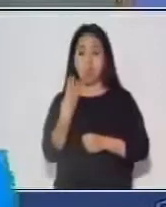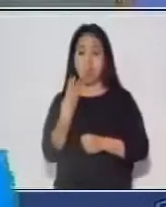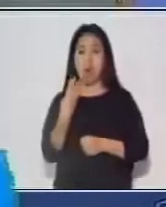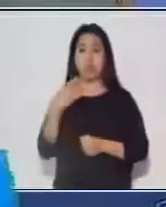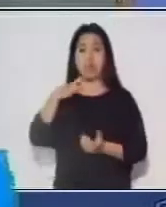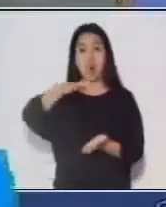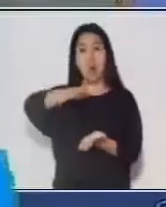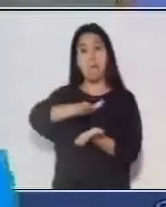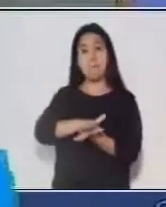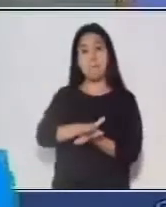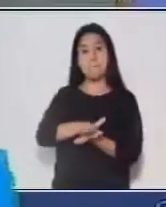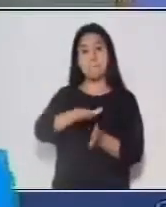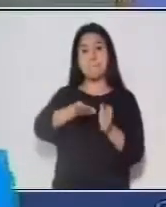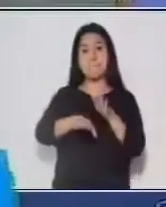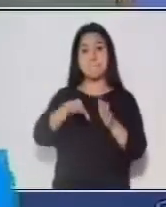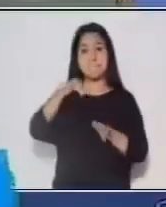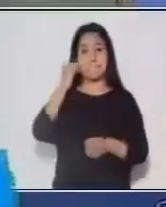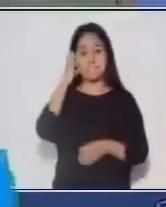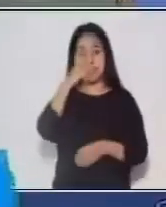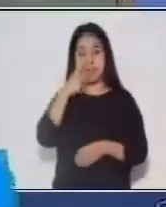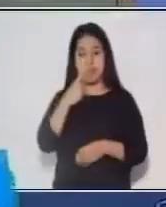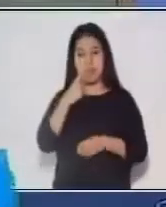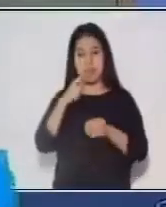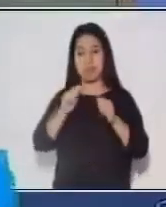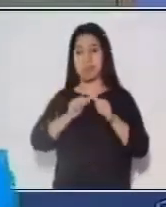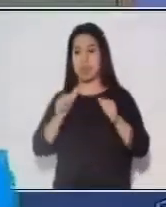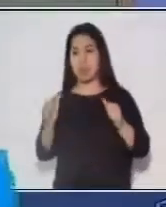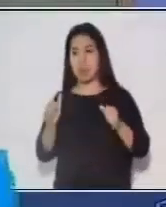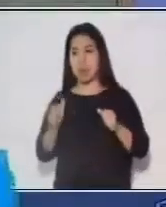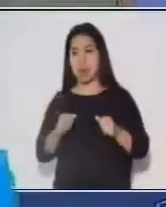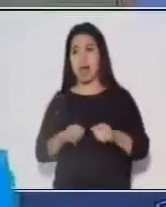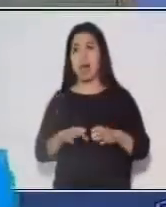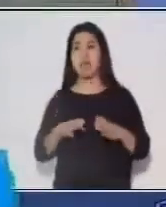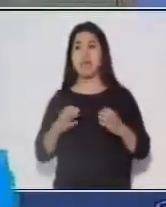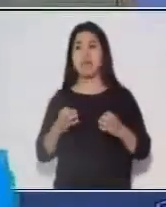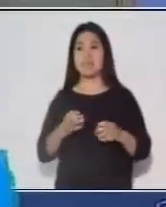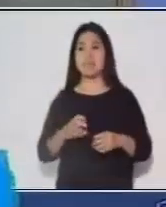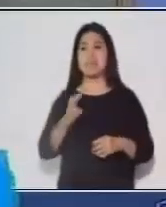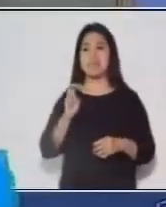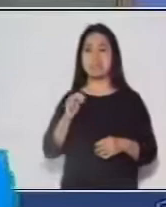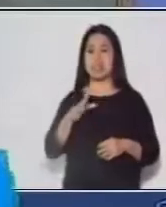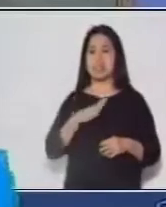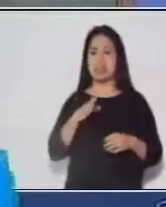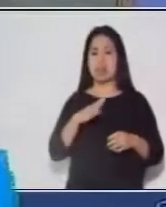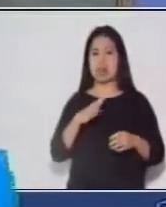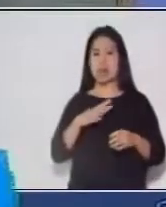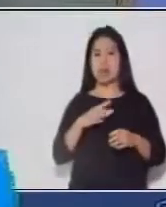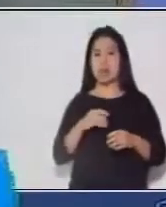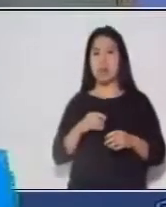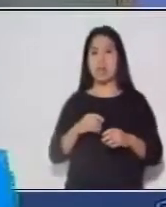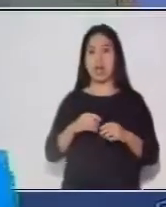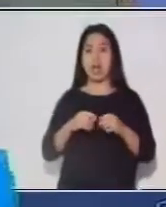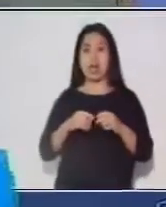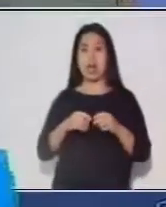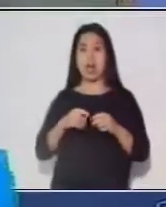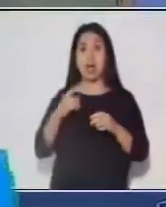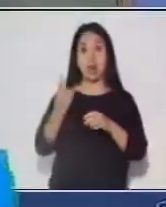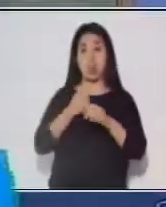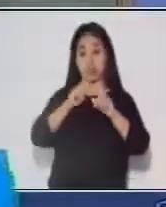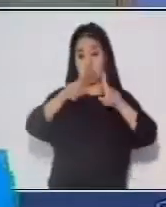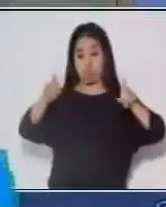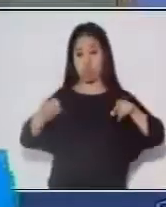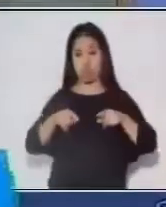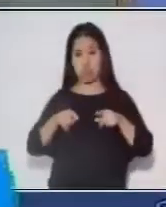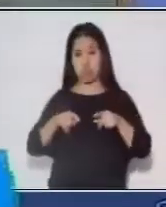ubicar con claridad es a los focos. Recordemos que una elipse no se